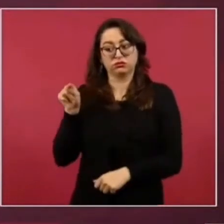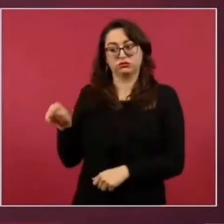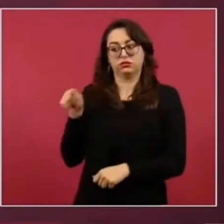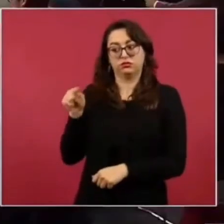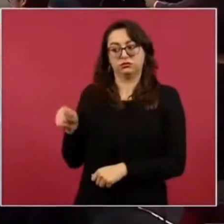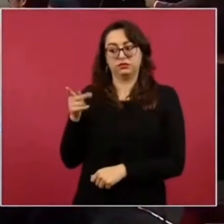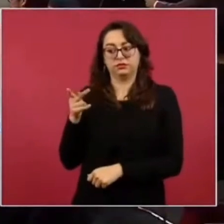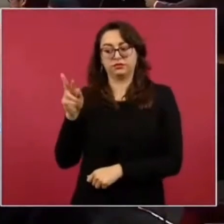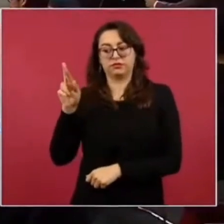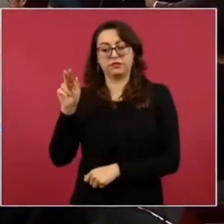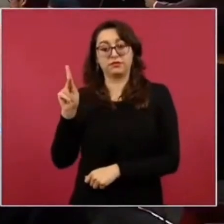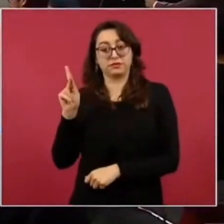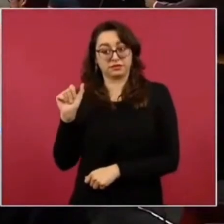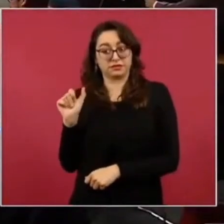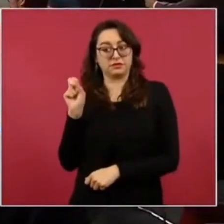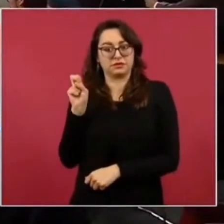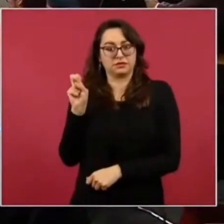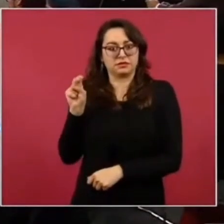a